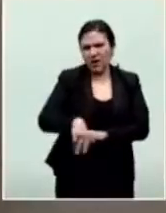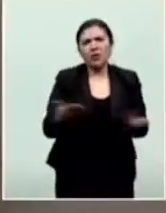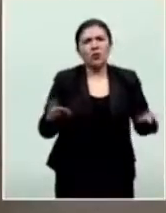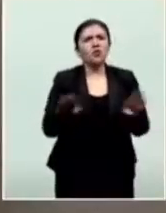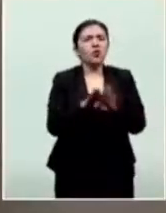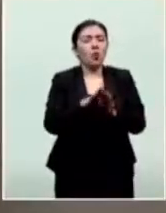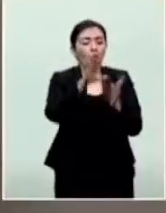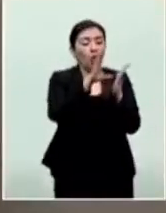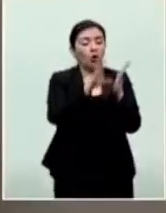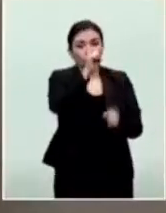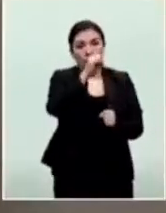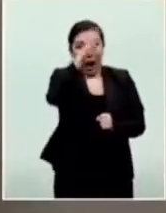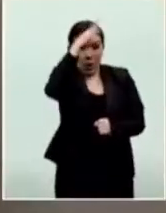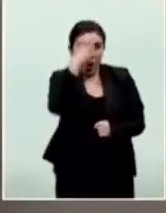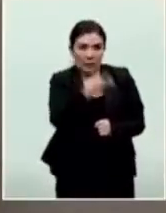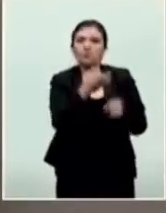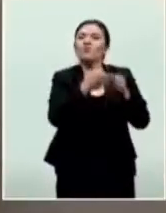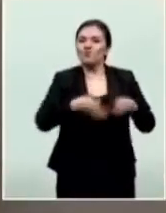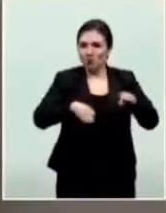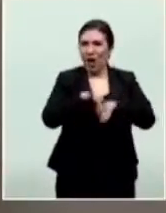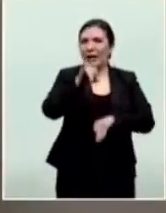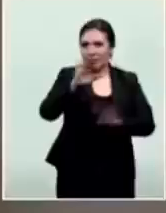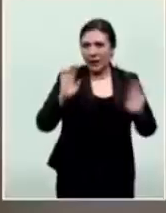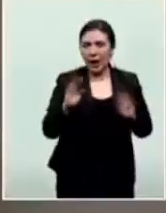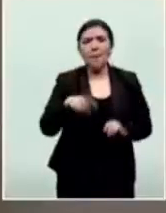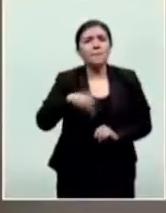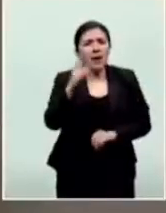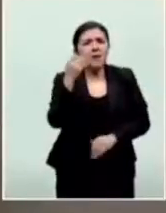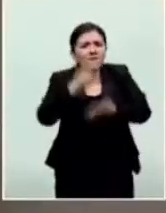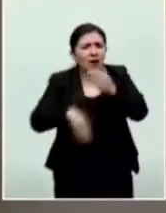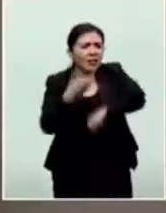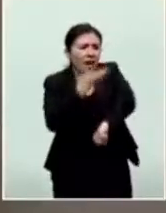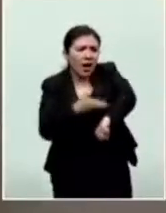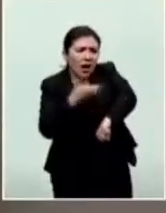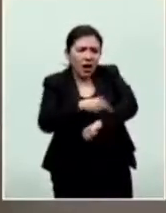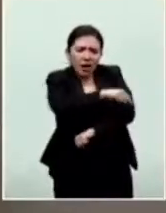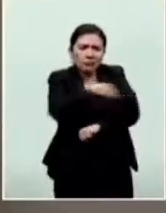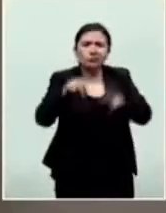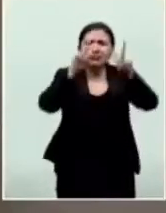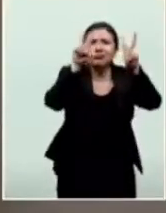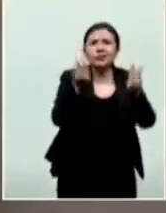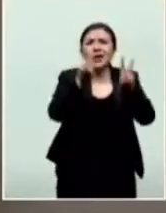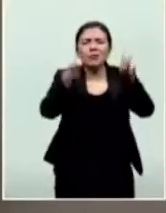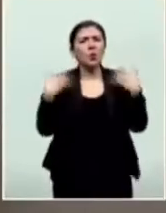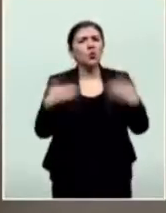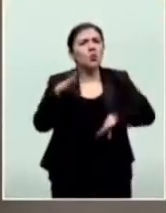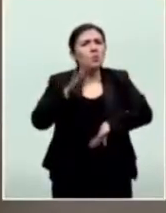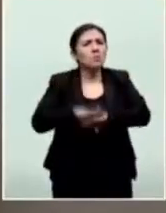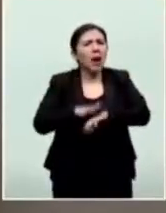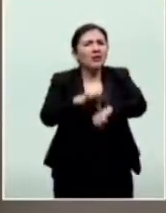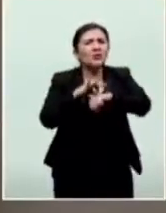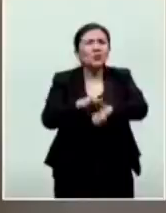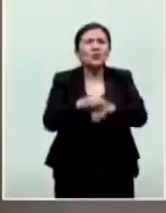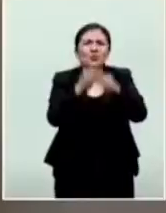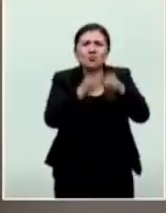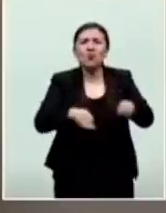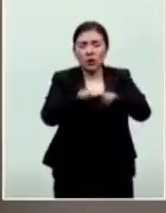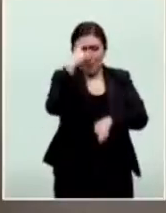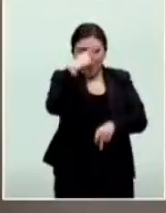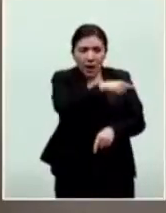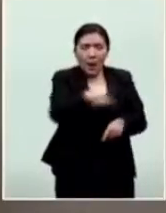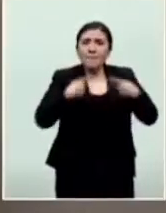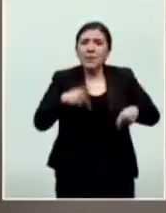vista constitucional, si no resolvemos los asuntos que realmente le hacen daño a la gente